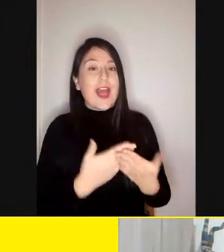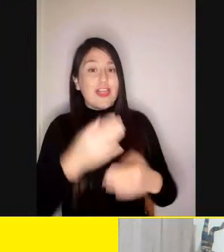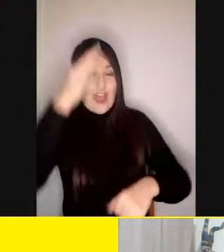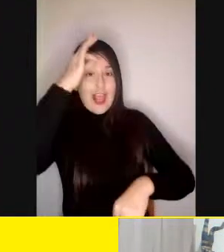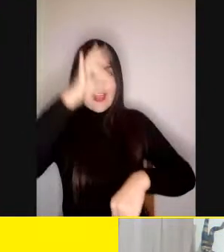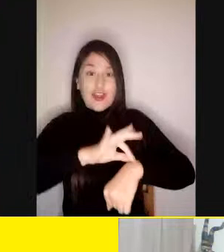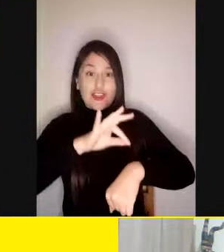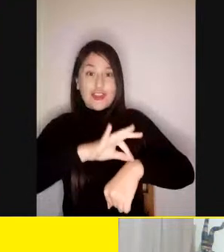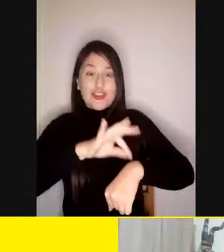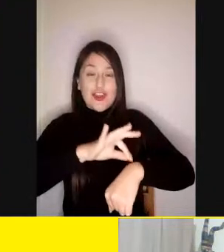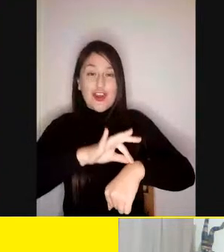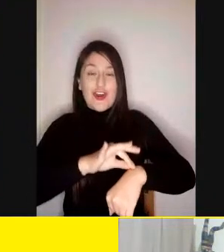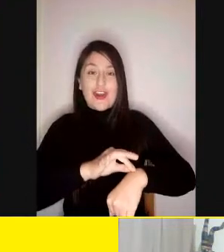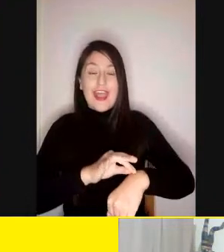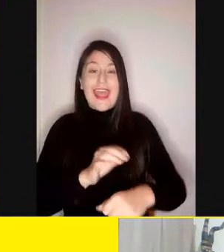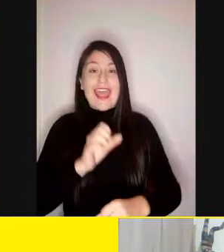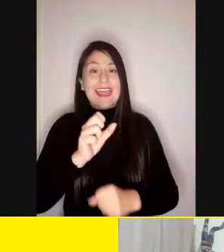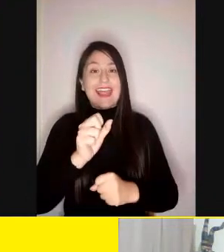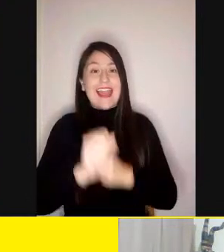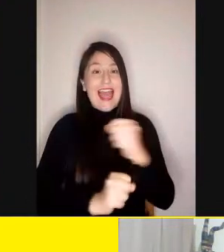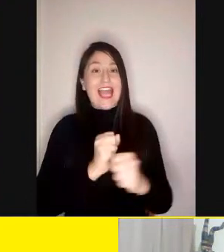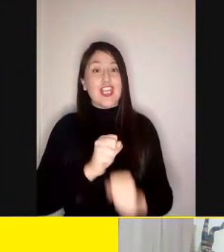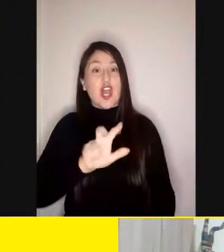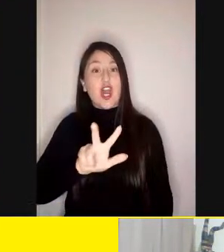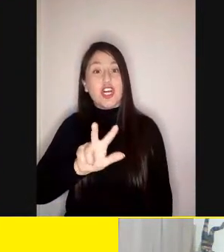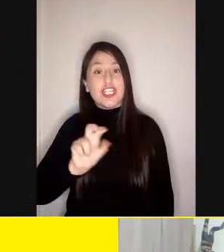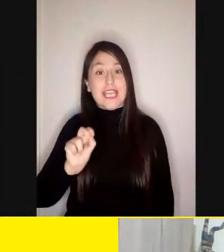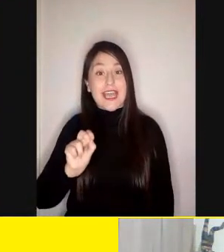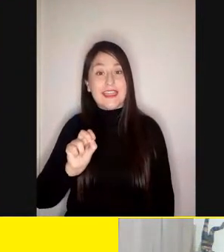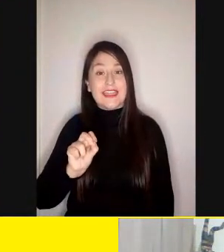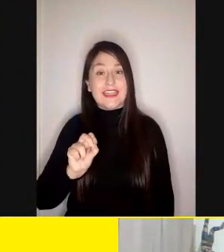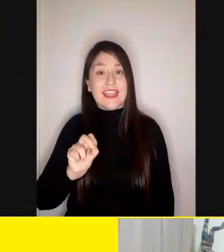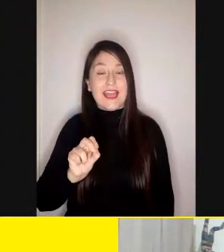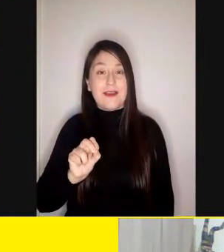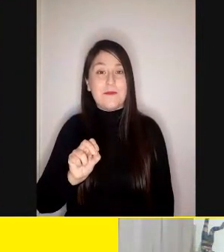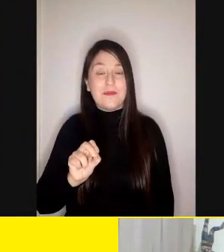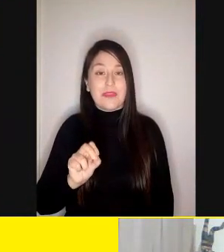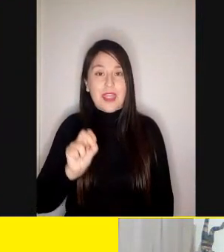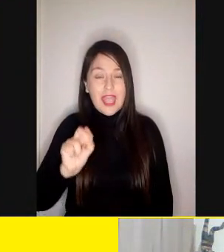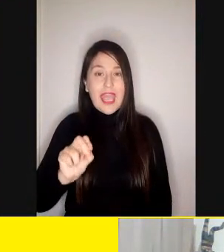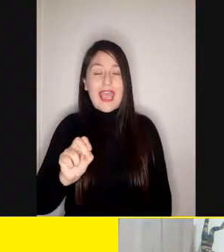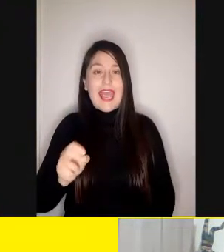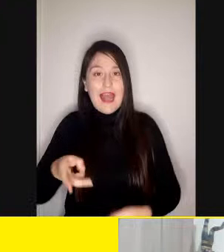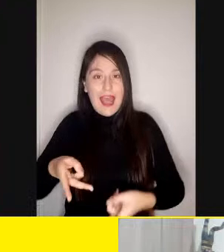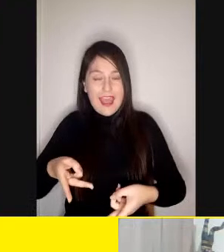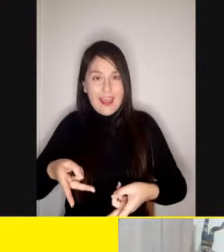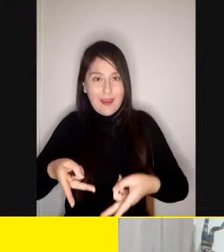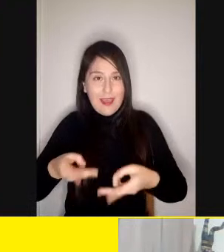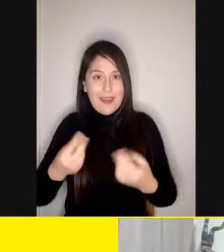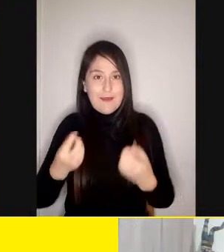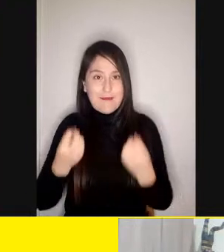80 me opera sin que haya sabido una sola palabra que yo le haya dicho,